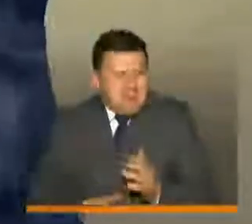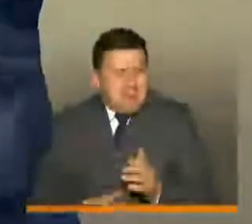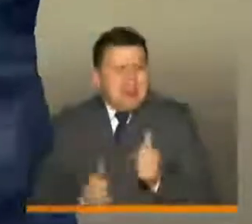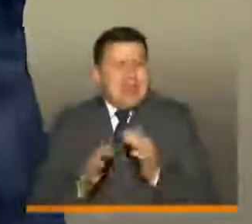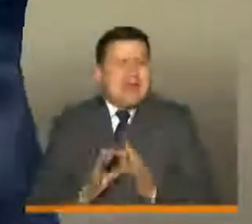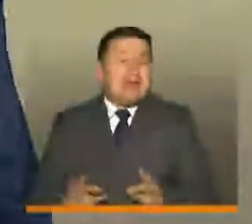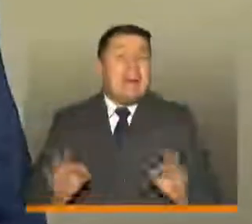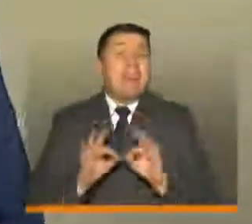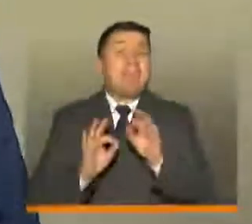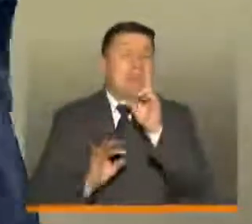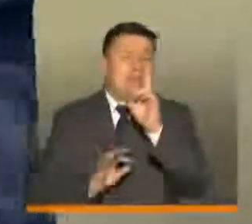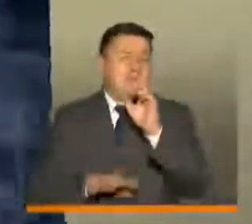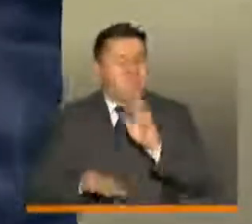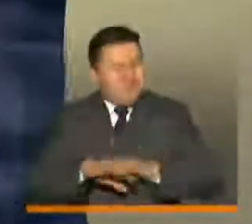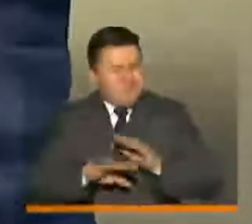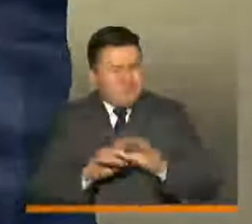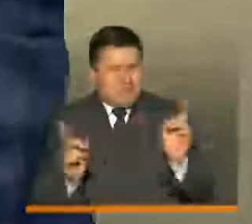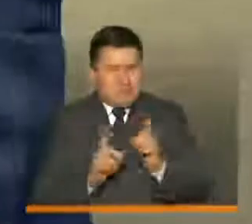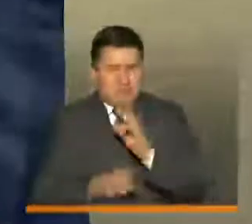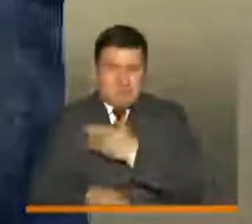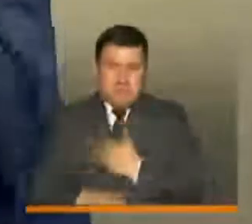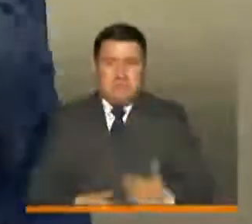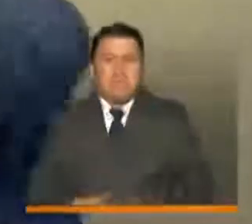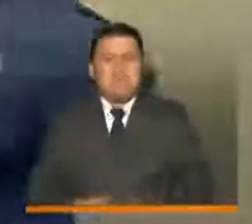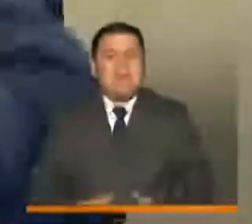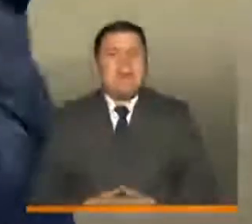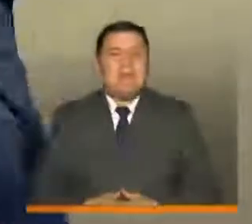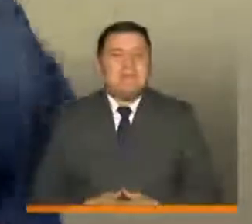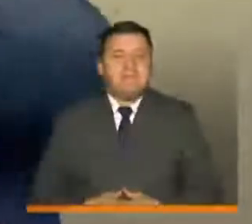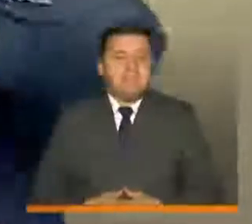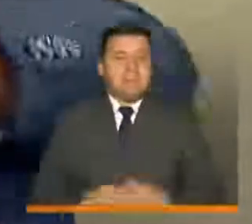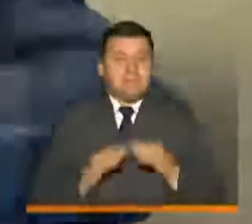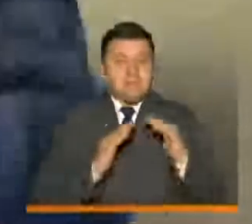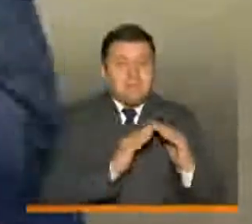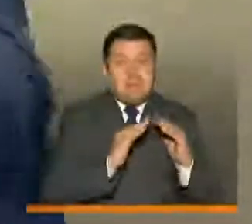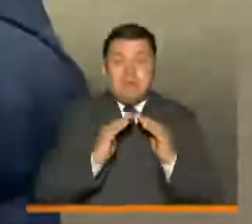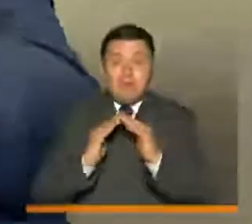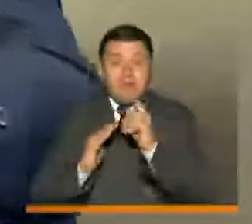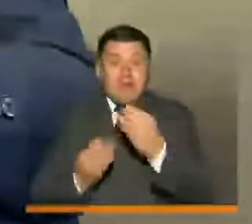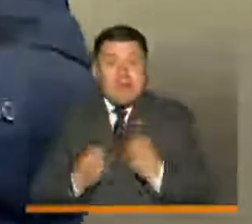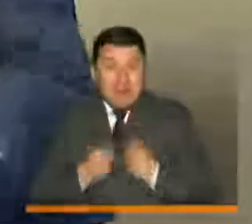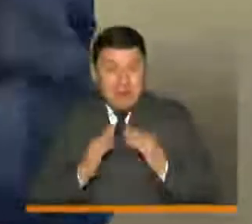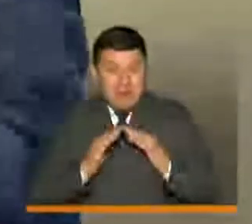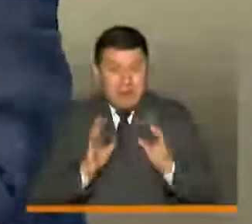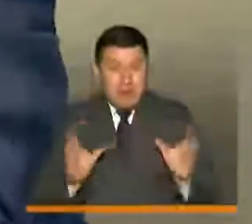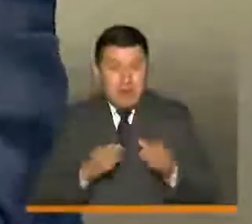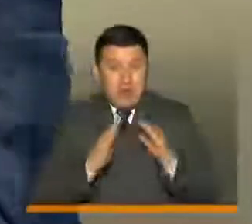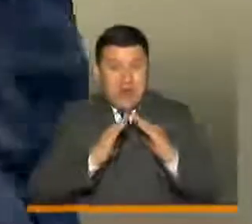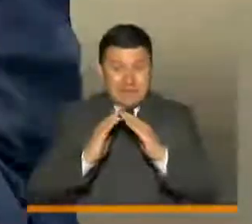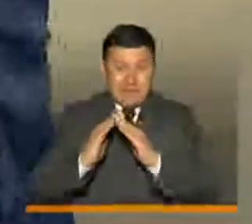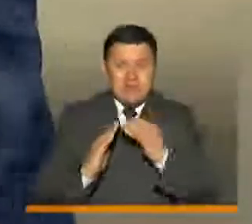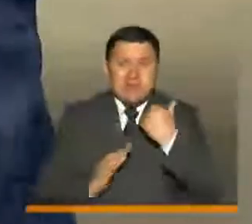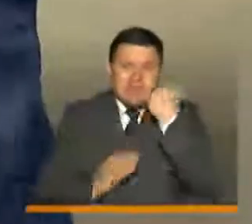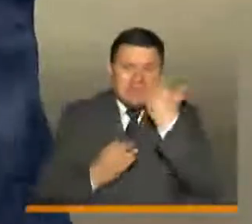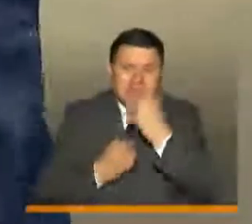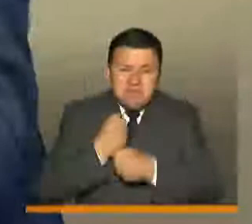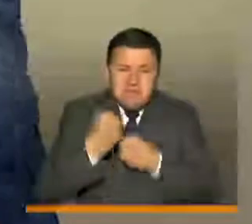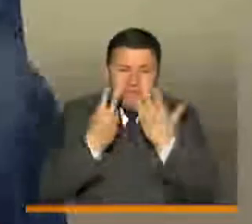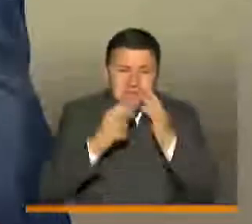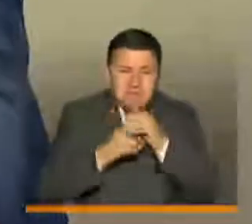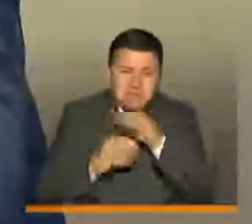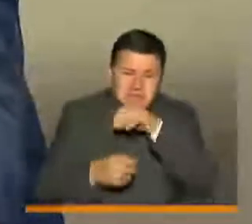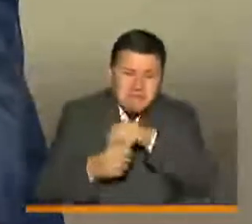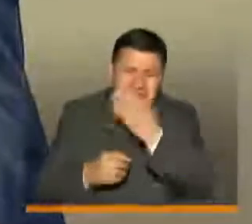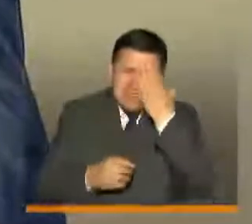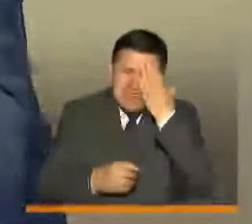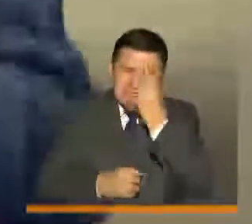es muy importante. Pero un solo llamado muy breve, señor presidente. En los vecinos, en los que viven en comunidades, las personas mayores que tienen limitaciones,